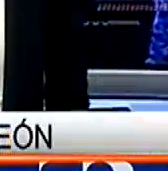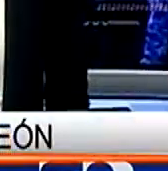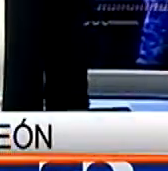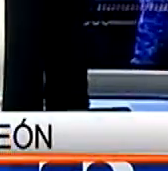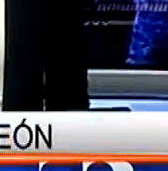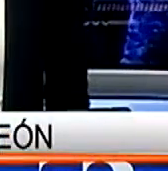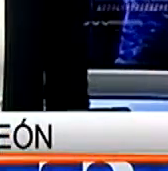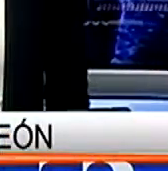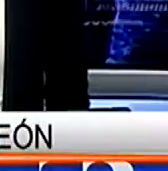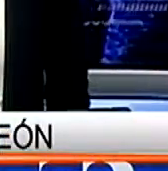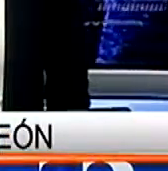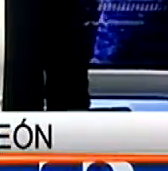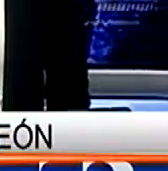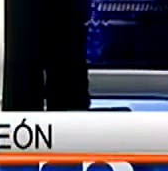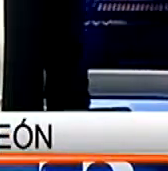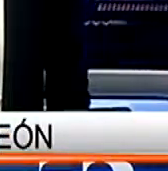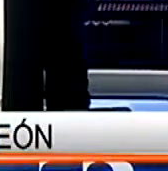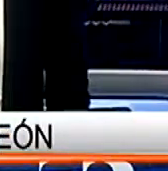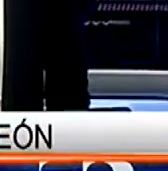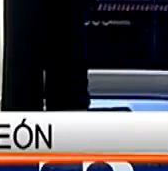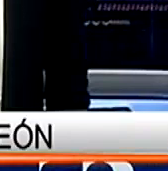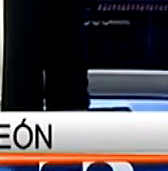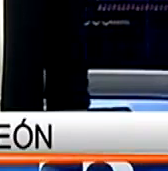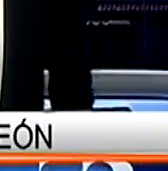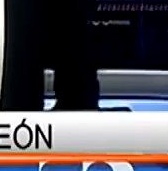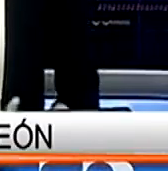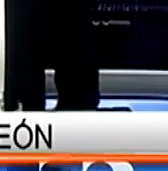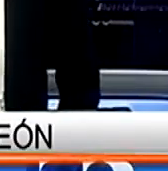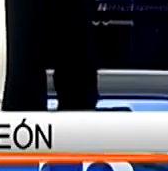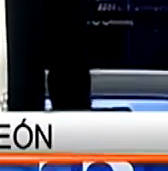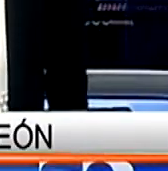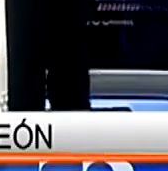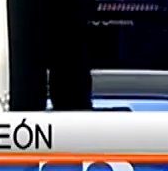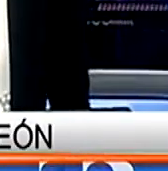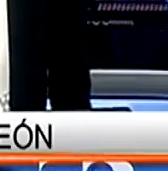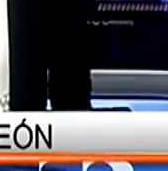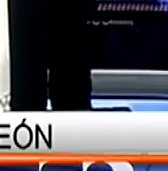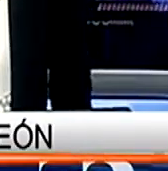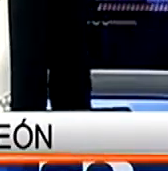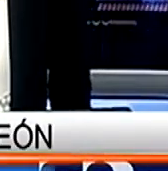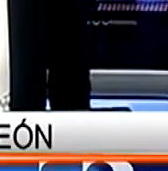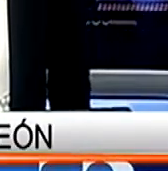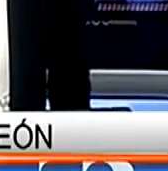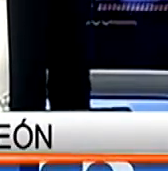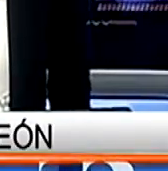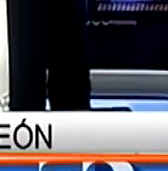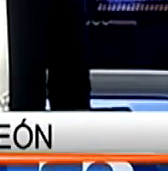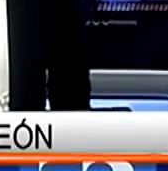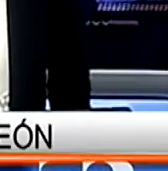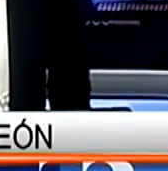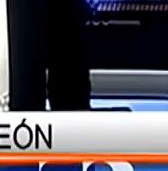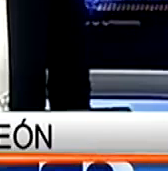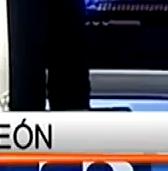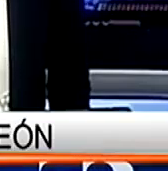Amigos, buenas noches, bienvenidos. El reporte de monitoreo del grillete asignado a Fernando Alvarado, ahora prófugo, muestra que los funcionarios